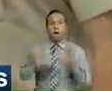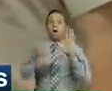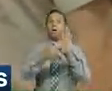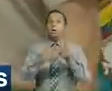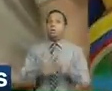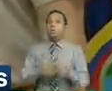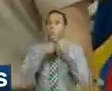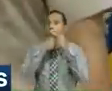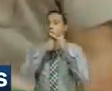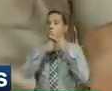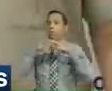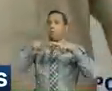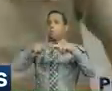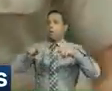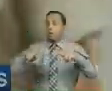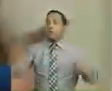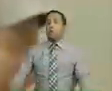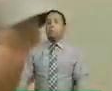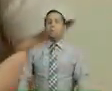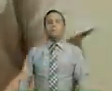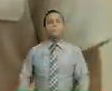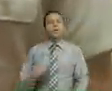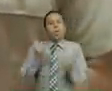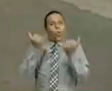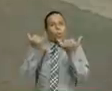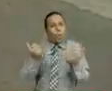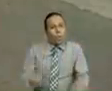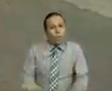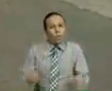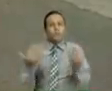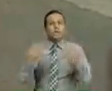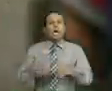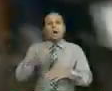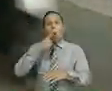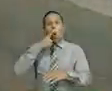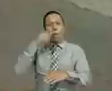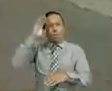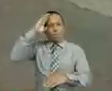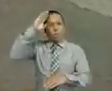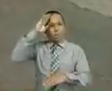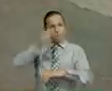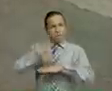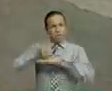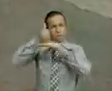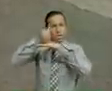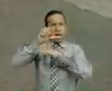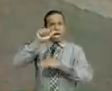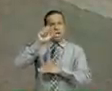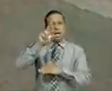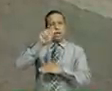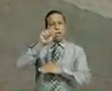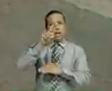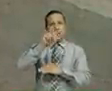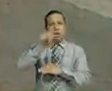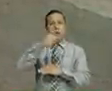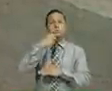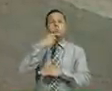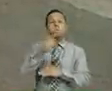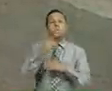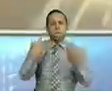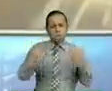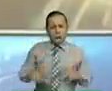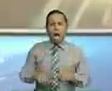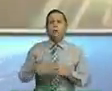A 24 horas de lo sucedido, el general Víctor Arauz indica que ya cuentan con indicios claros del